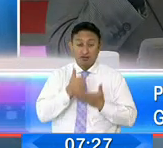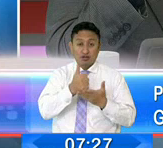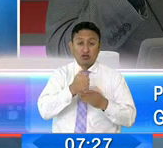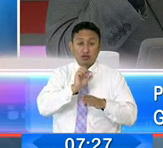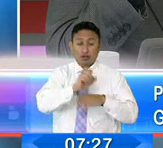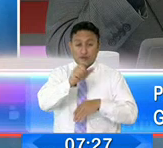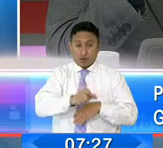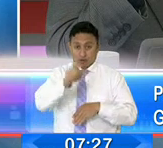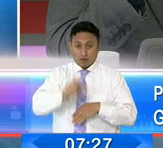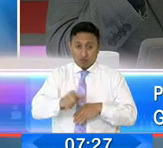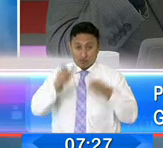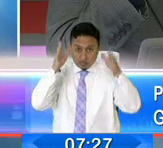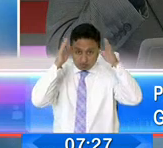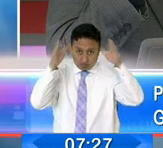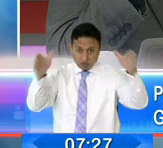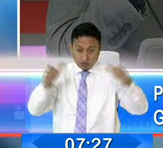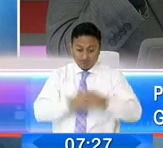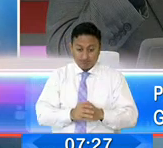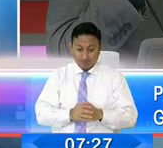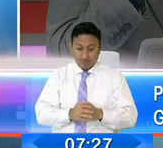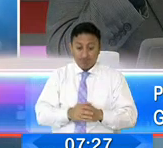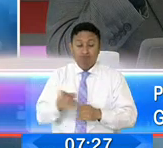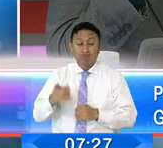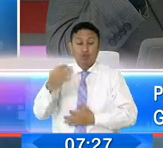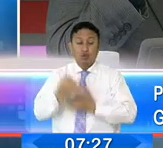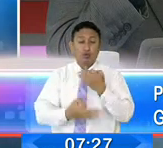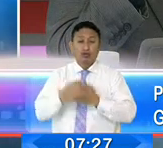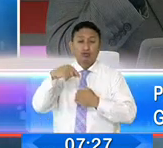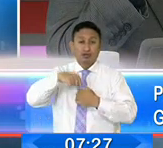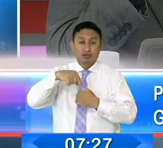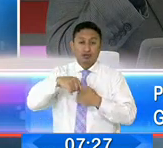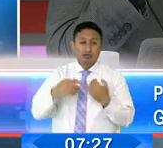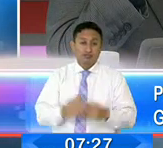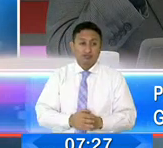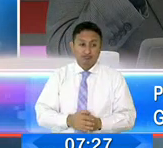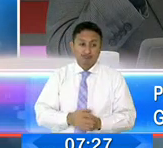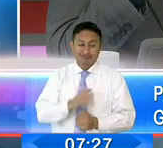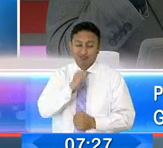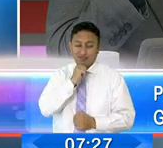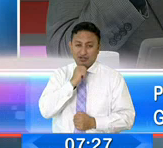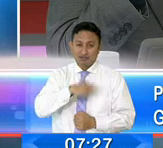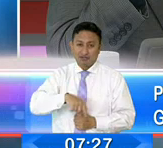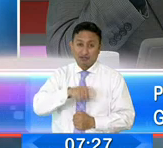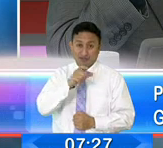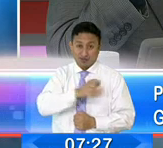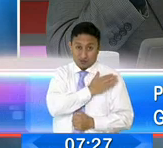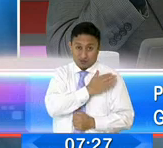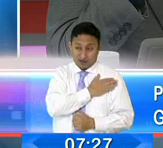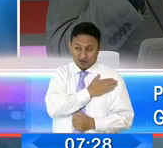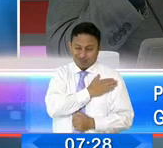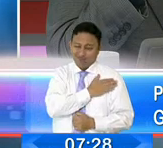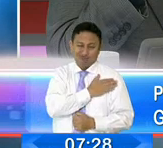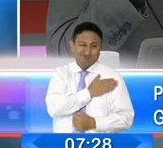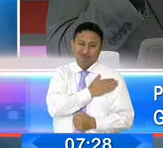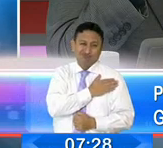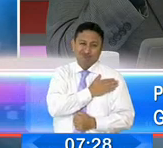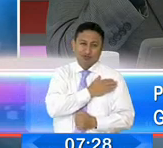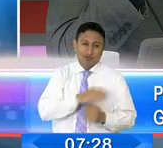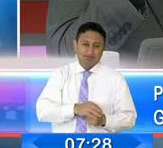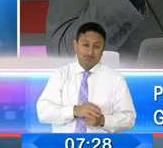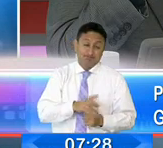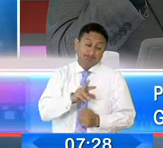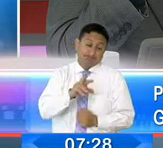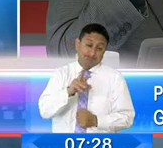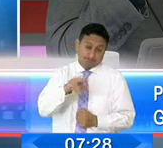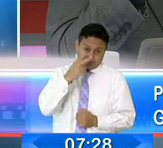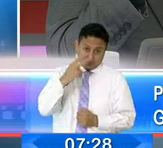y ecuatorianas. La administración de la justicia en el país deja mucho que desear. Realmente hemos visto cómo en algunos